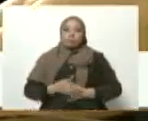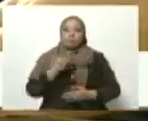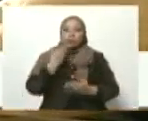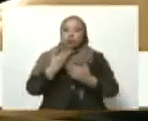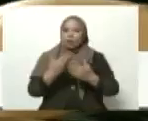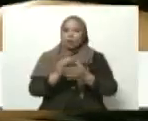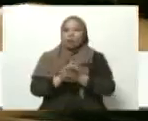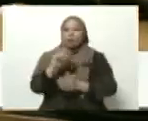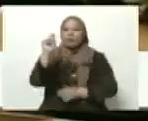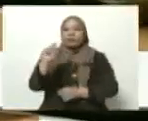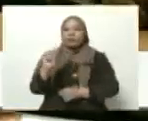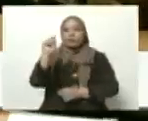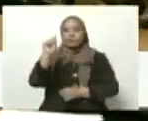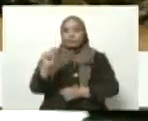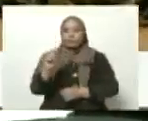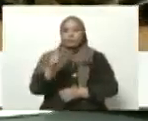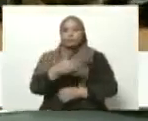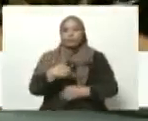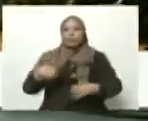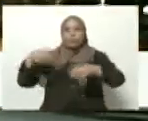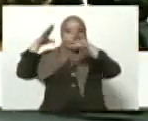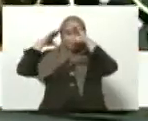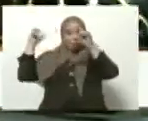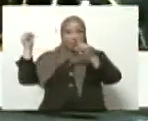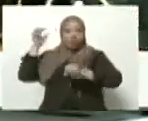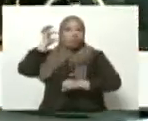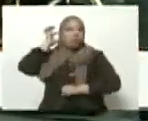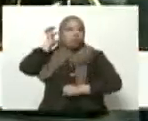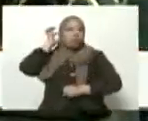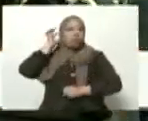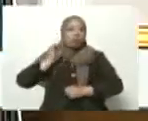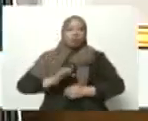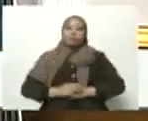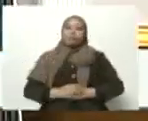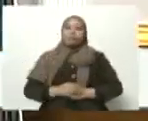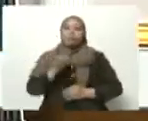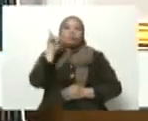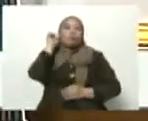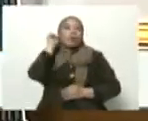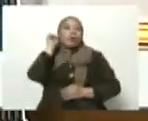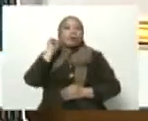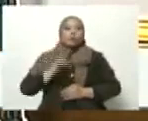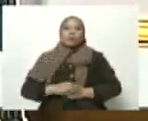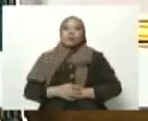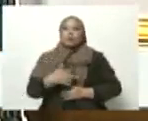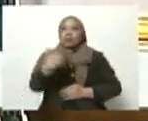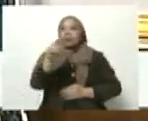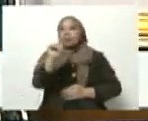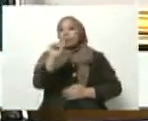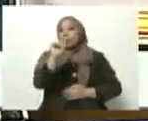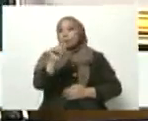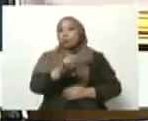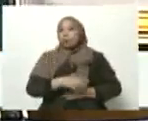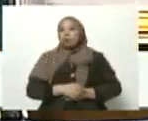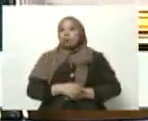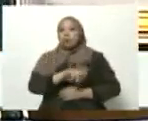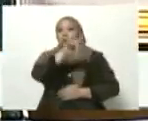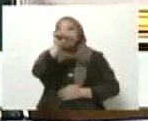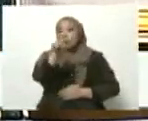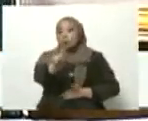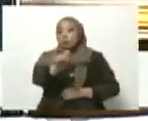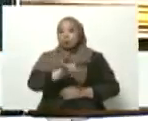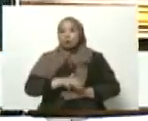Gracias, diputado y querido embajador. Tiene la palabra la diputada Ilenia Medina. 3 minutos, diputada, con pregunta.